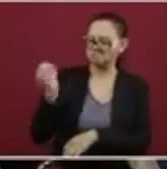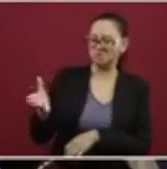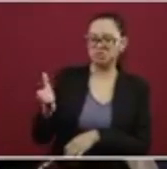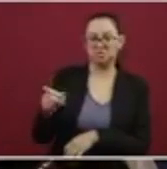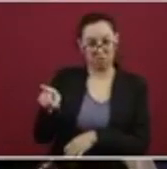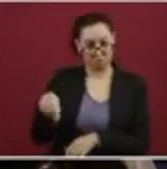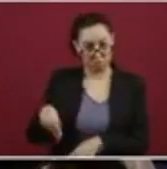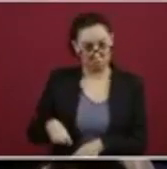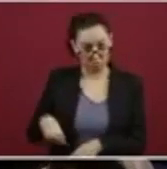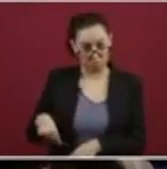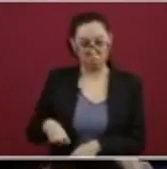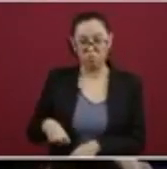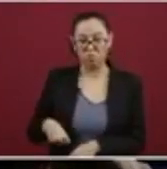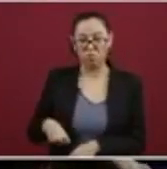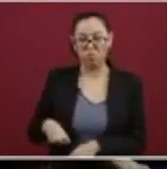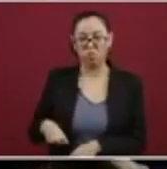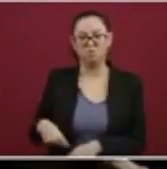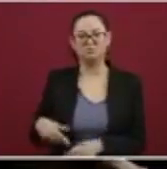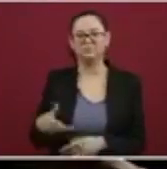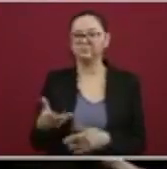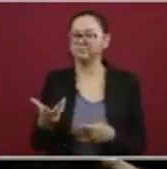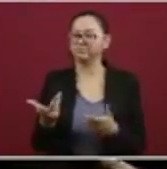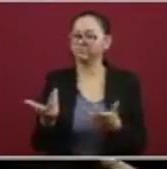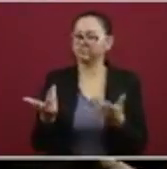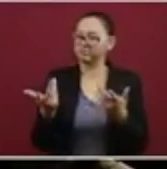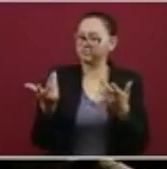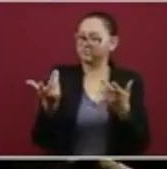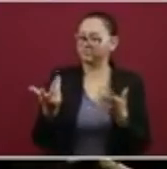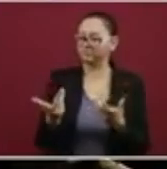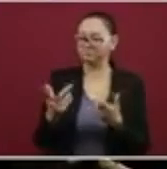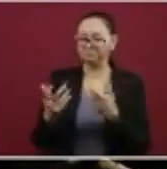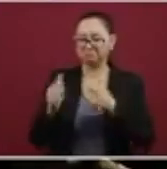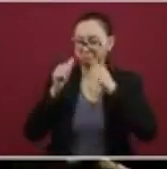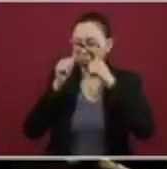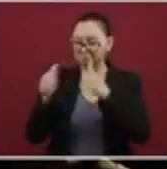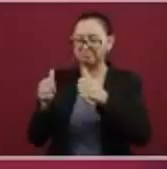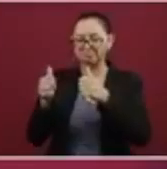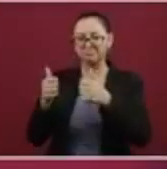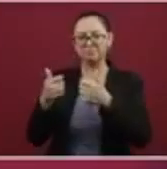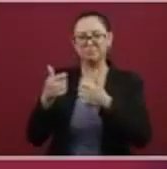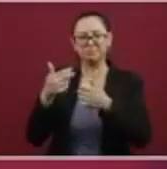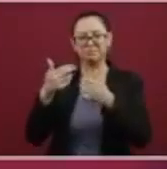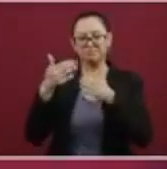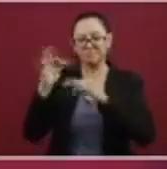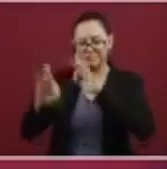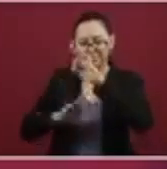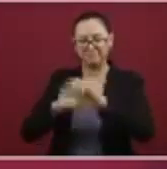fuese solo la responsabilidad.